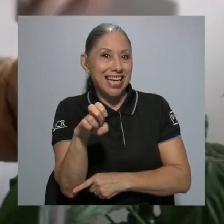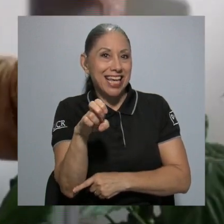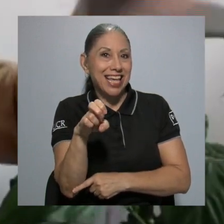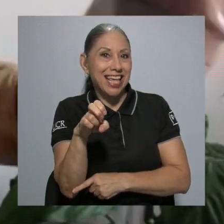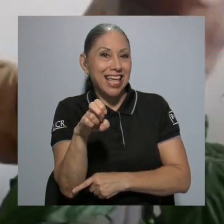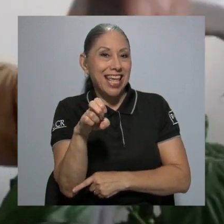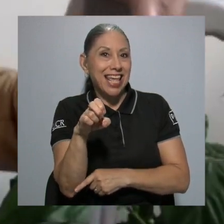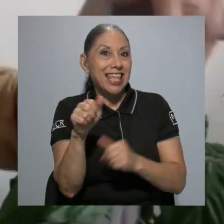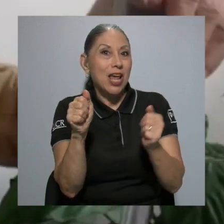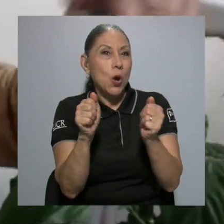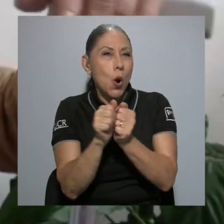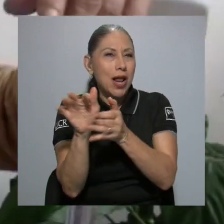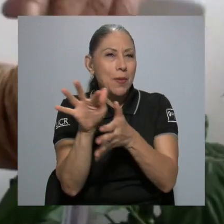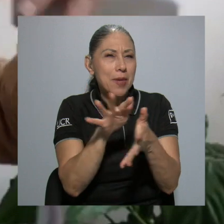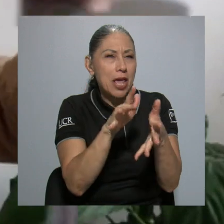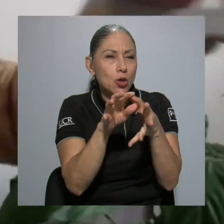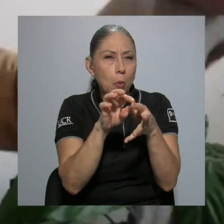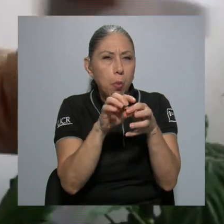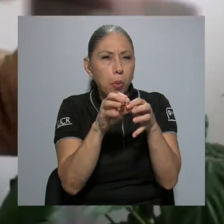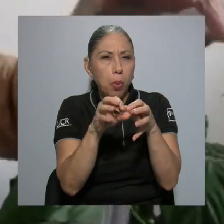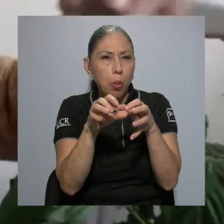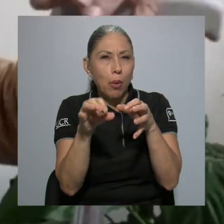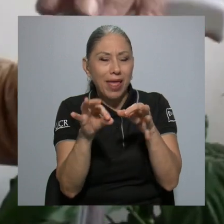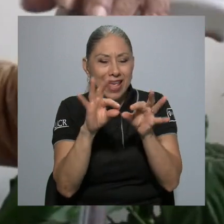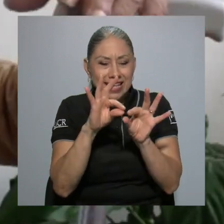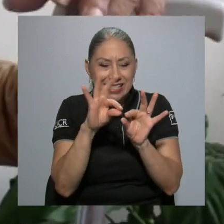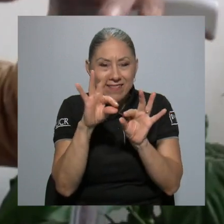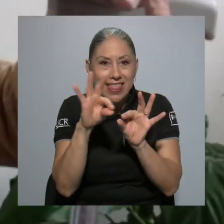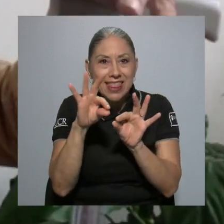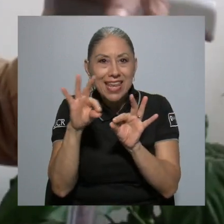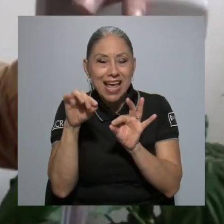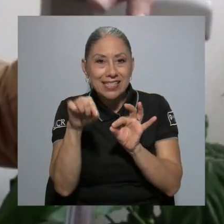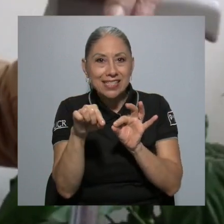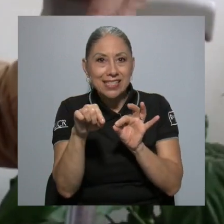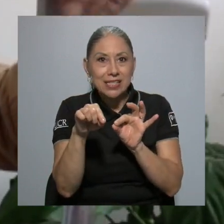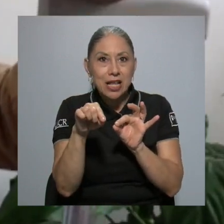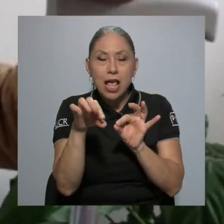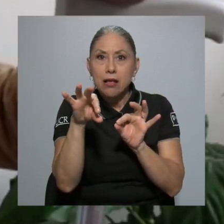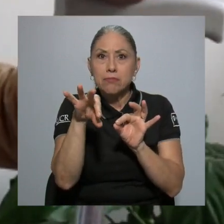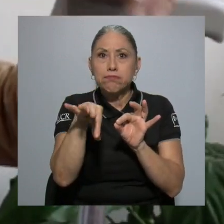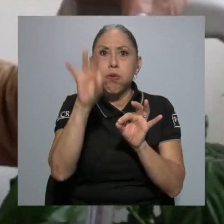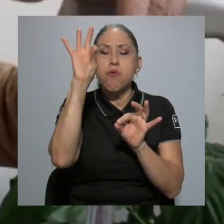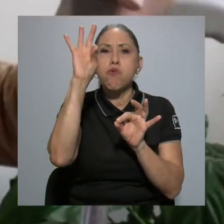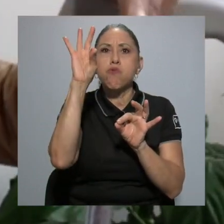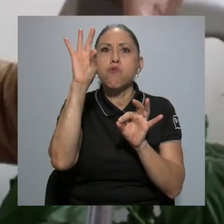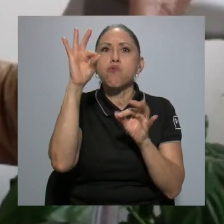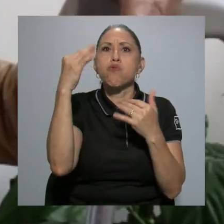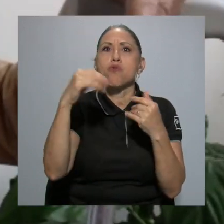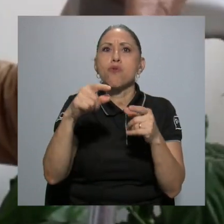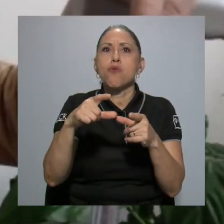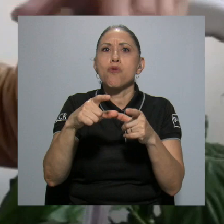había erosionado con el viento y estaba en tiras. Entonces era enorme